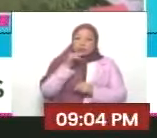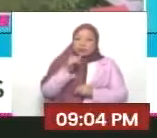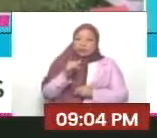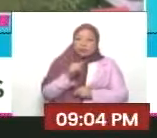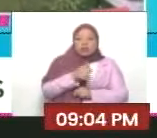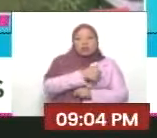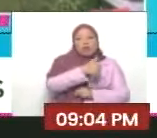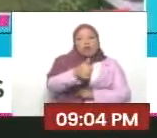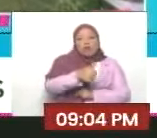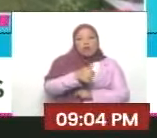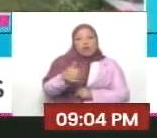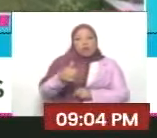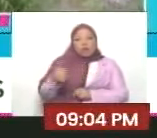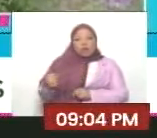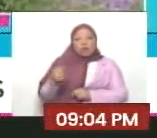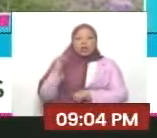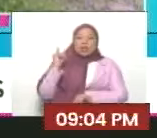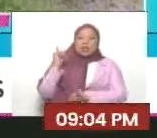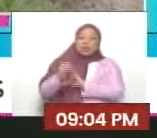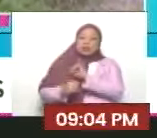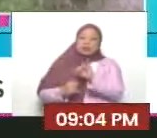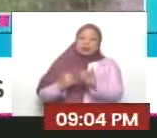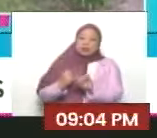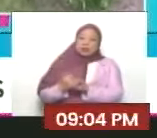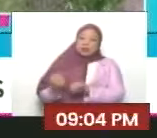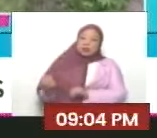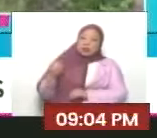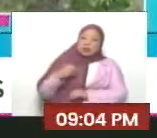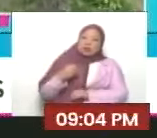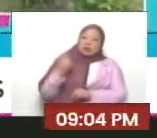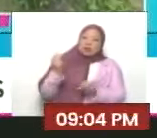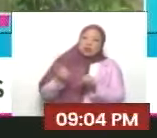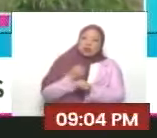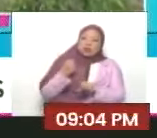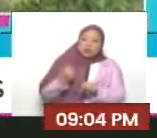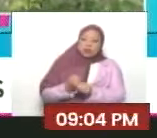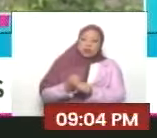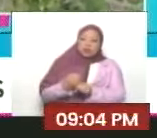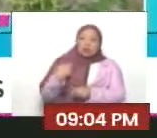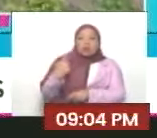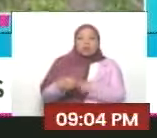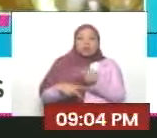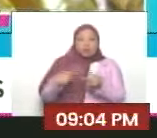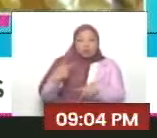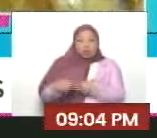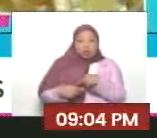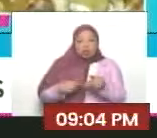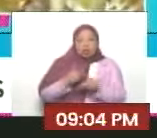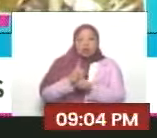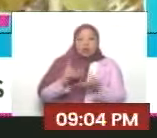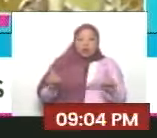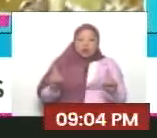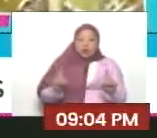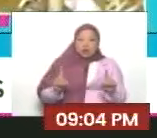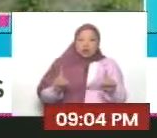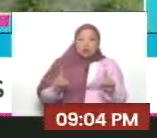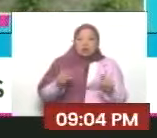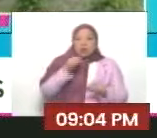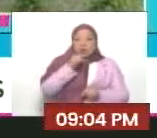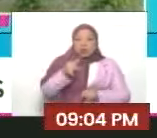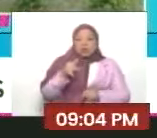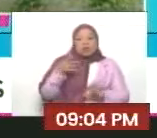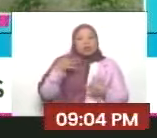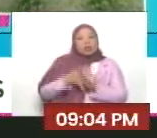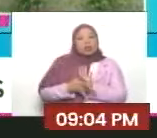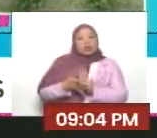Y cada vez la demanda internacional aumenta, por eso estamos trabajando mucho con los productores, con los diplomados de caficultores para